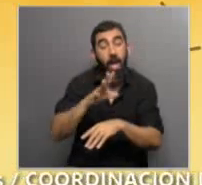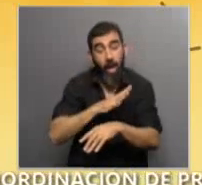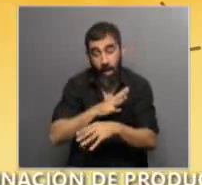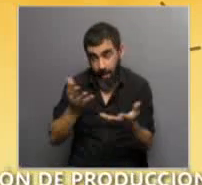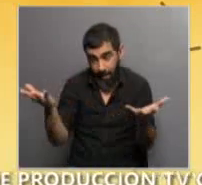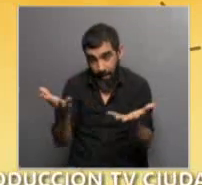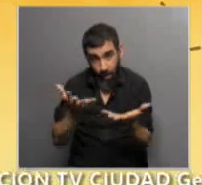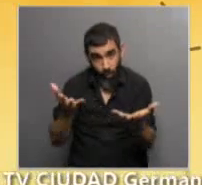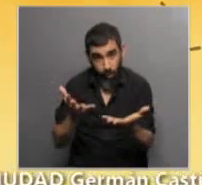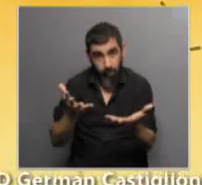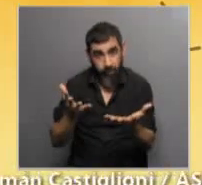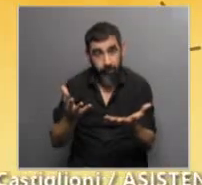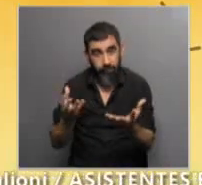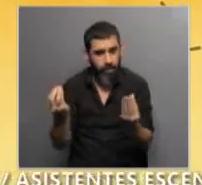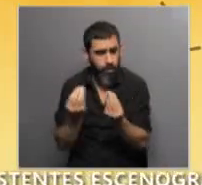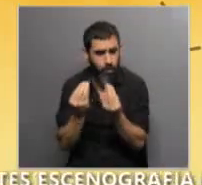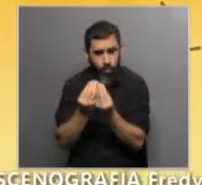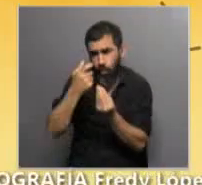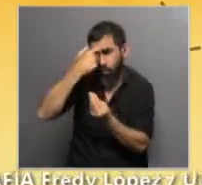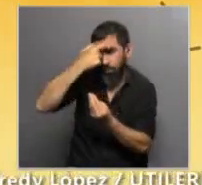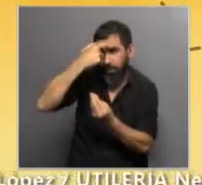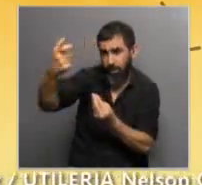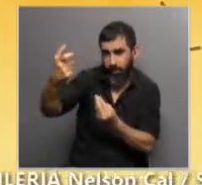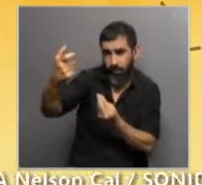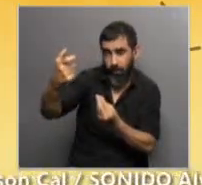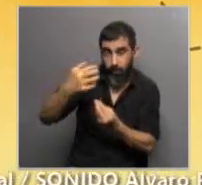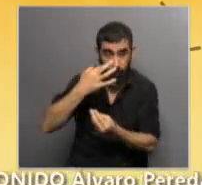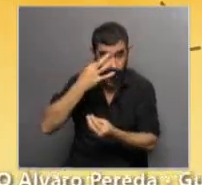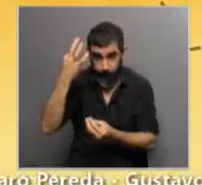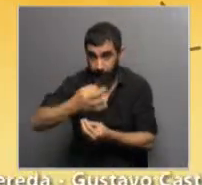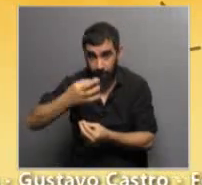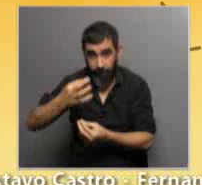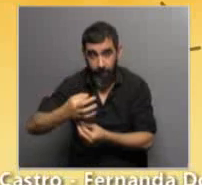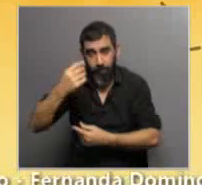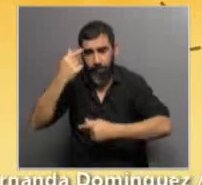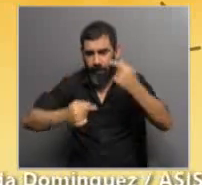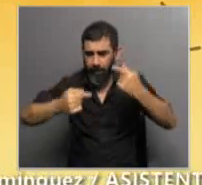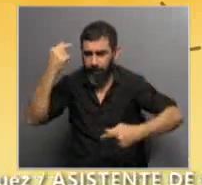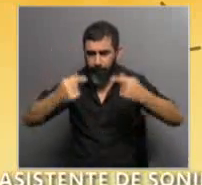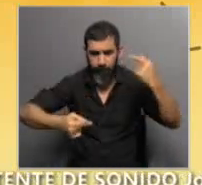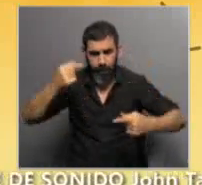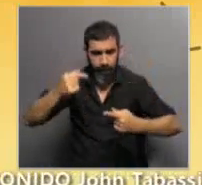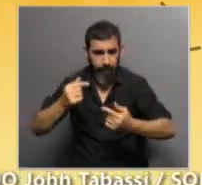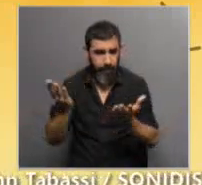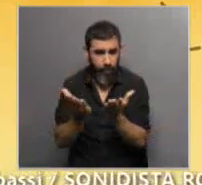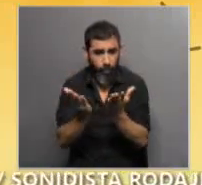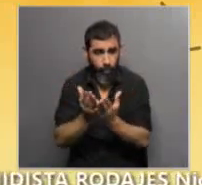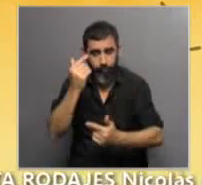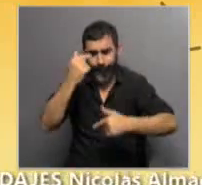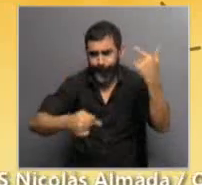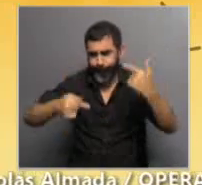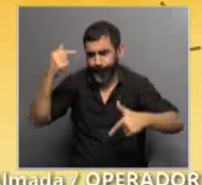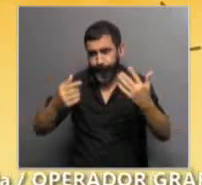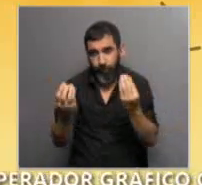una cantidad de científicos de ramas muy diversas la diversidad en esto es muy